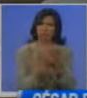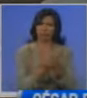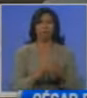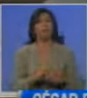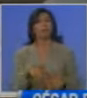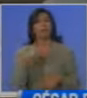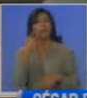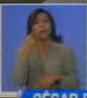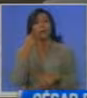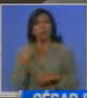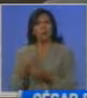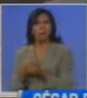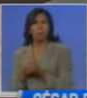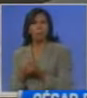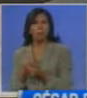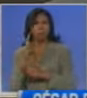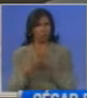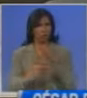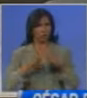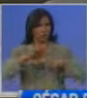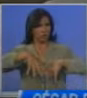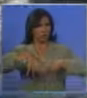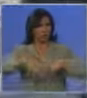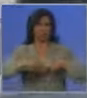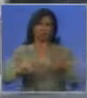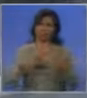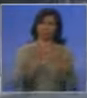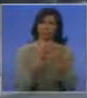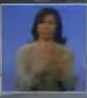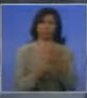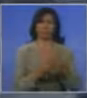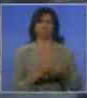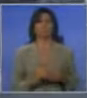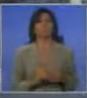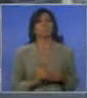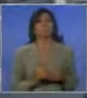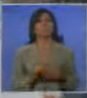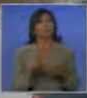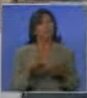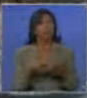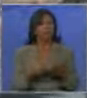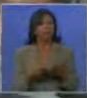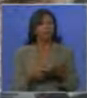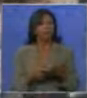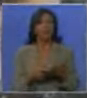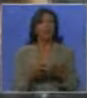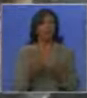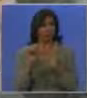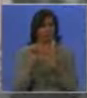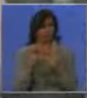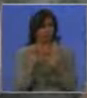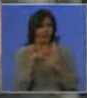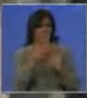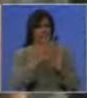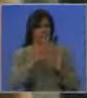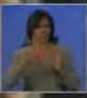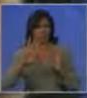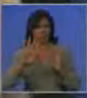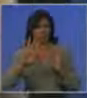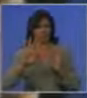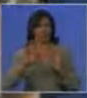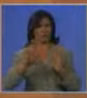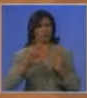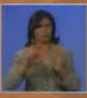calidad de encubridora, año 6 meses exactamente. La conducta de los sentenciados se encierra en lo que describe el artículo 543 del Código